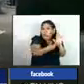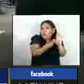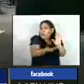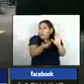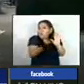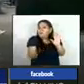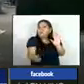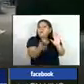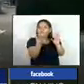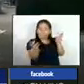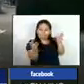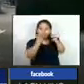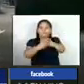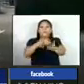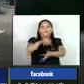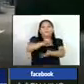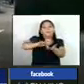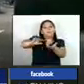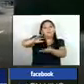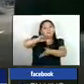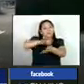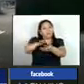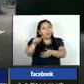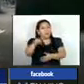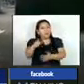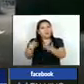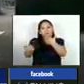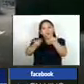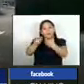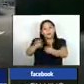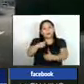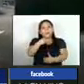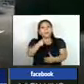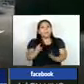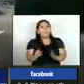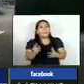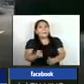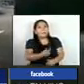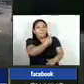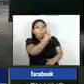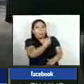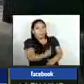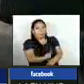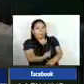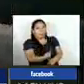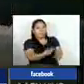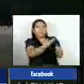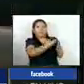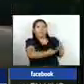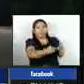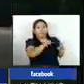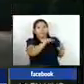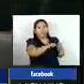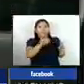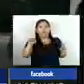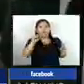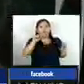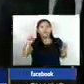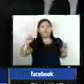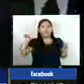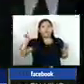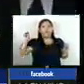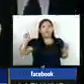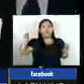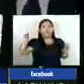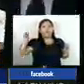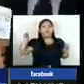amigables con el ambiente, pero para que nos dé mayor información sobre esto, tenemos con nosotros a Rodrigo Gallardo, CEO de